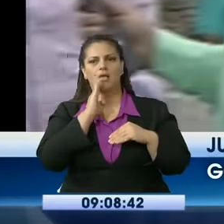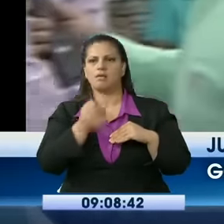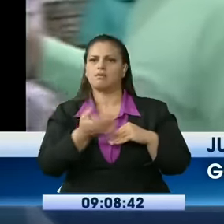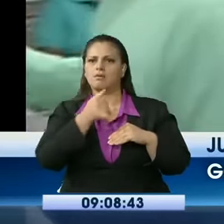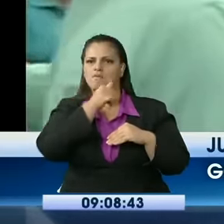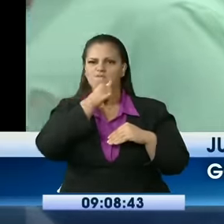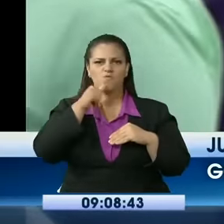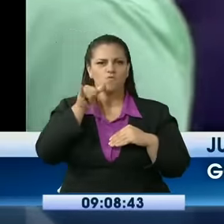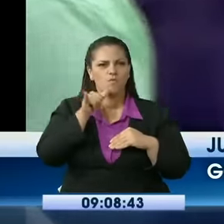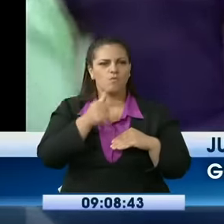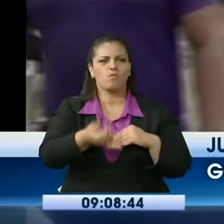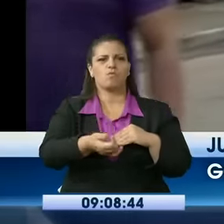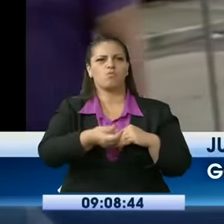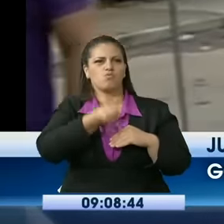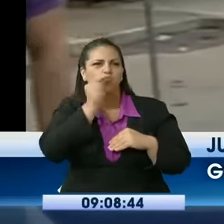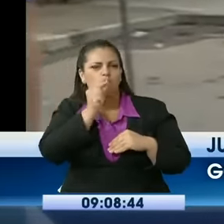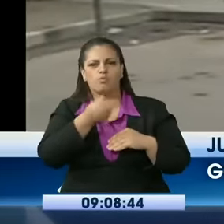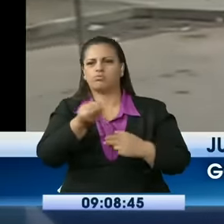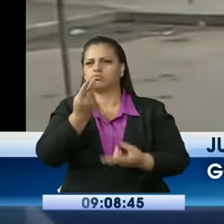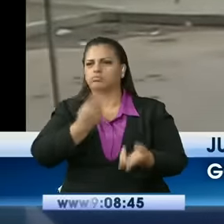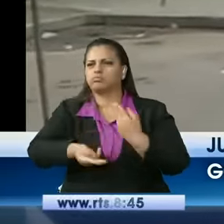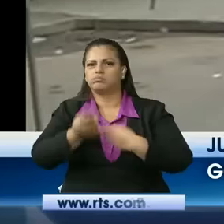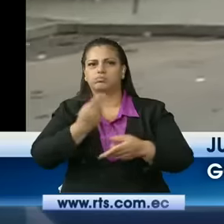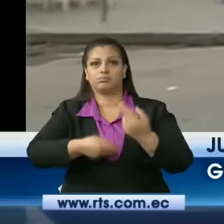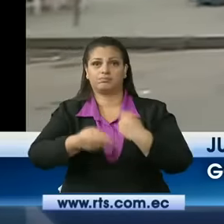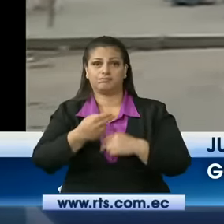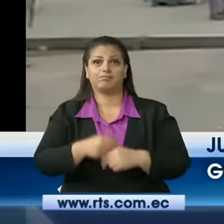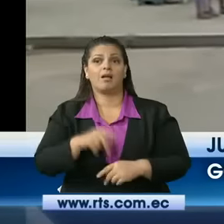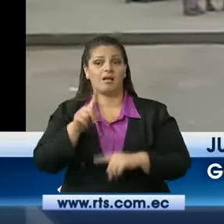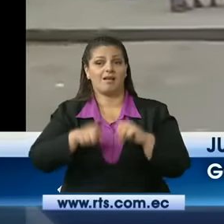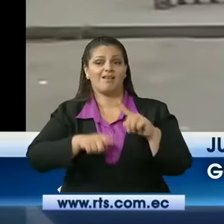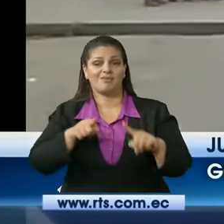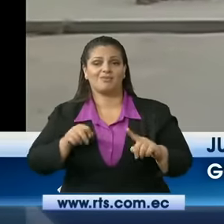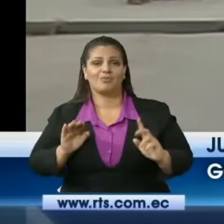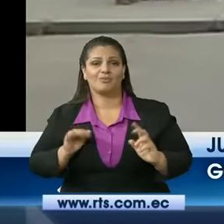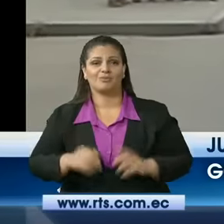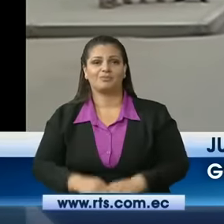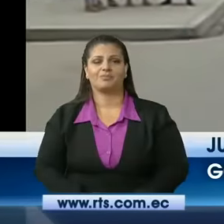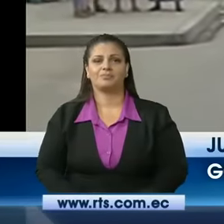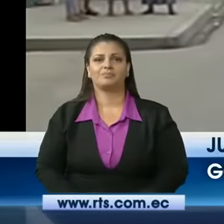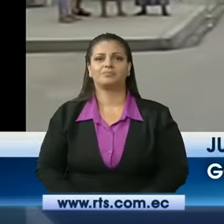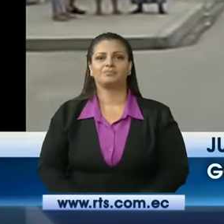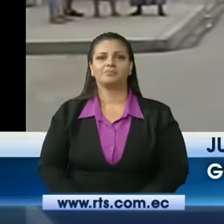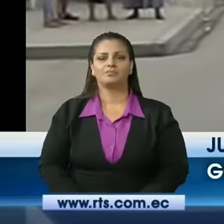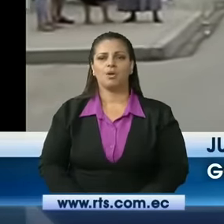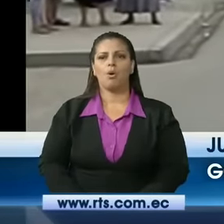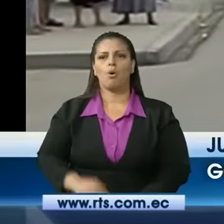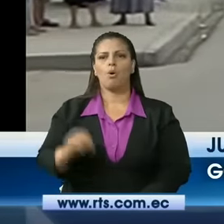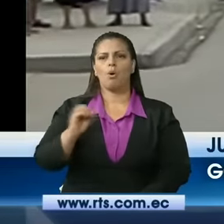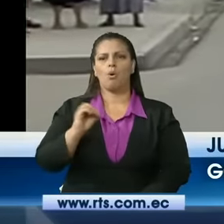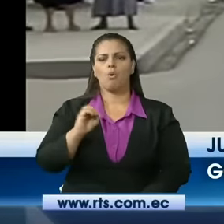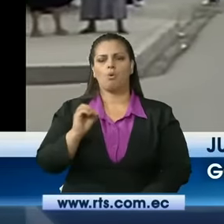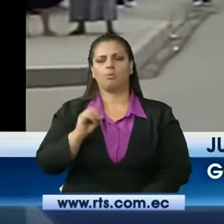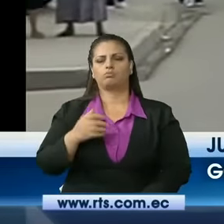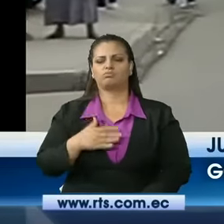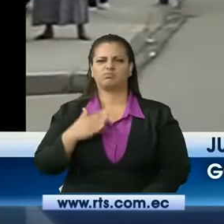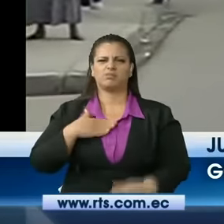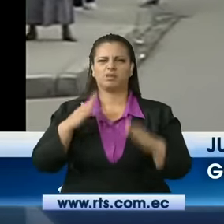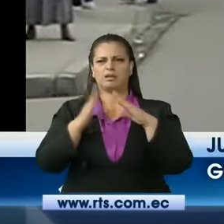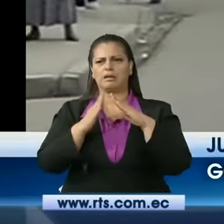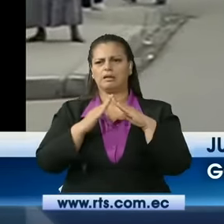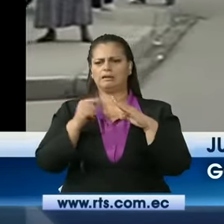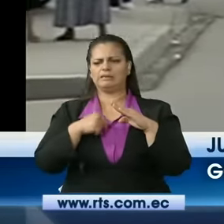en que esa función no es exactamente para la cual fue destinada. Sino han alquilado las viviendas. Alquilan o se los utilizan, lo que es peor,